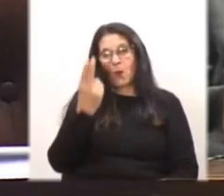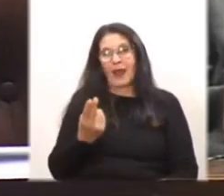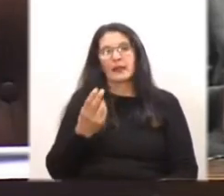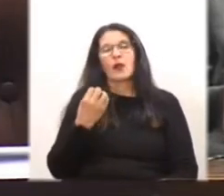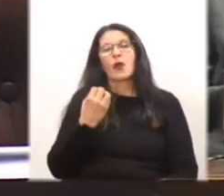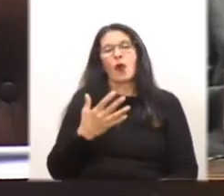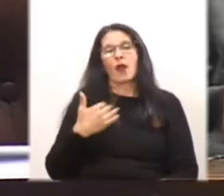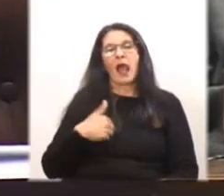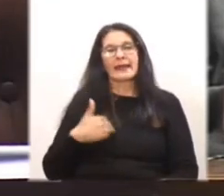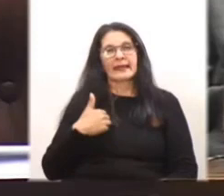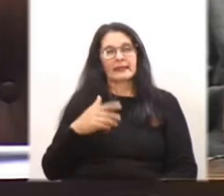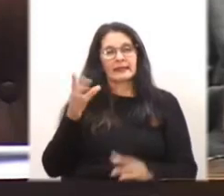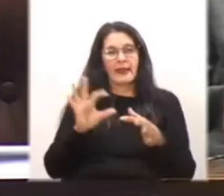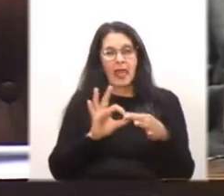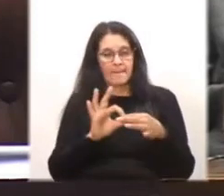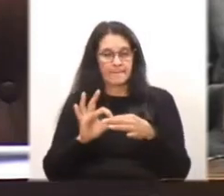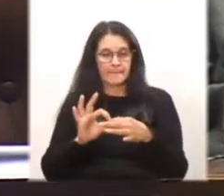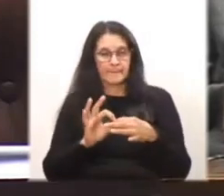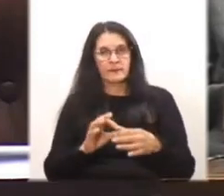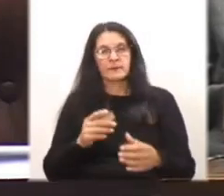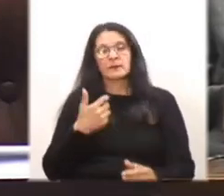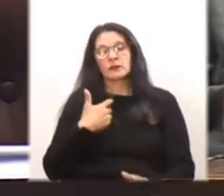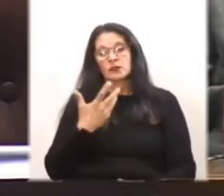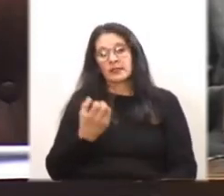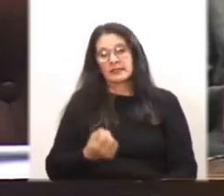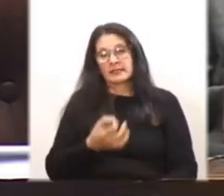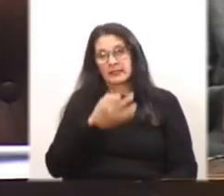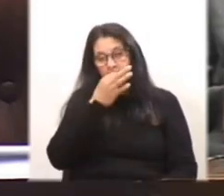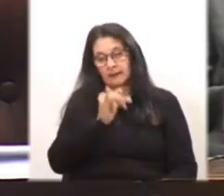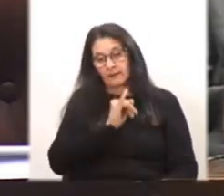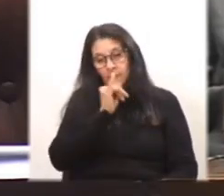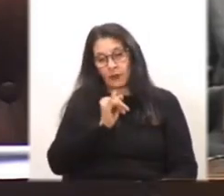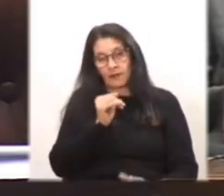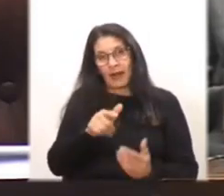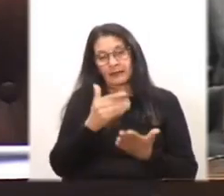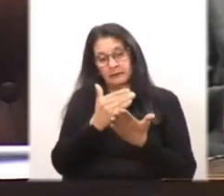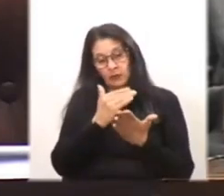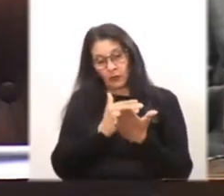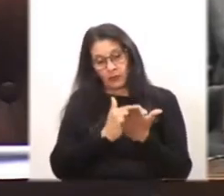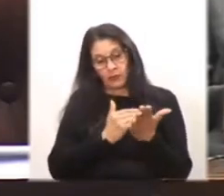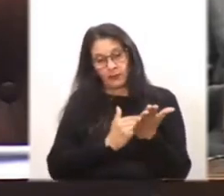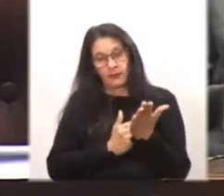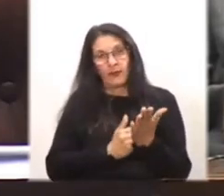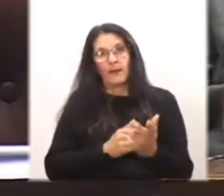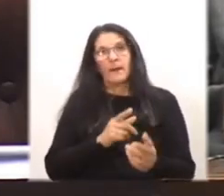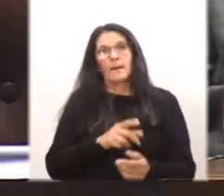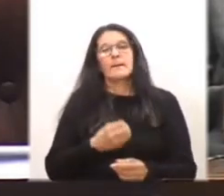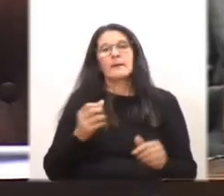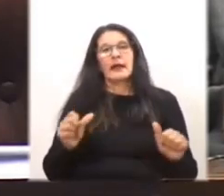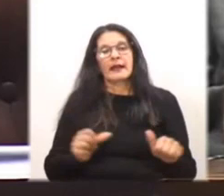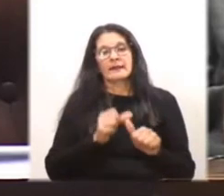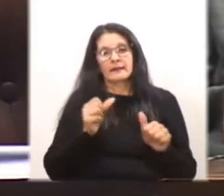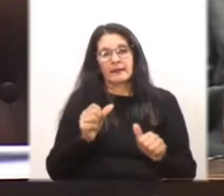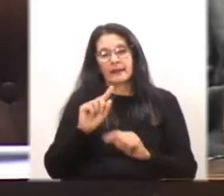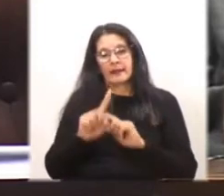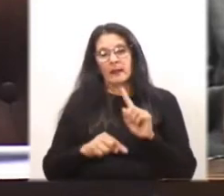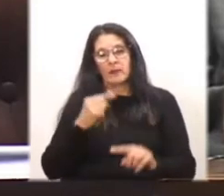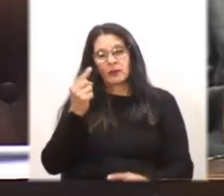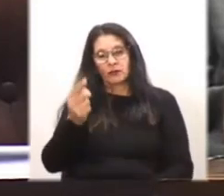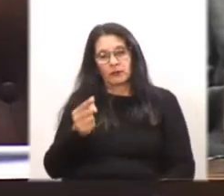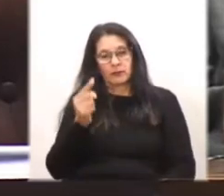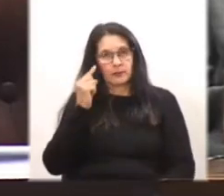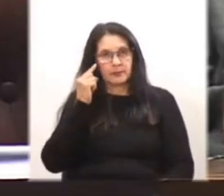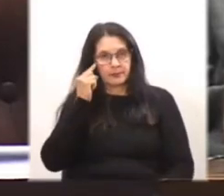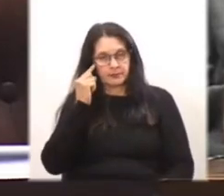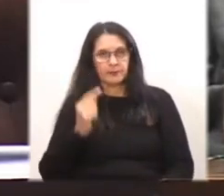materia. Y quise traer estos antecedentes para ser enfáticos en el siguiente razonamiento.